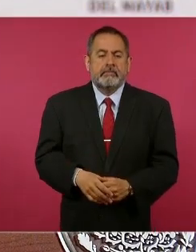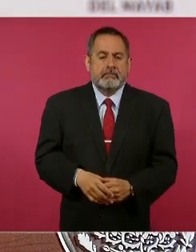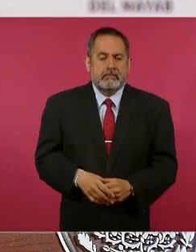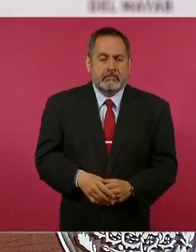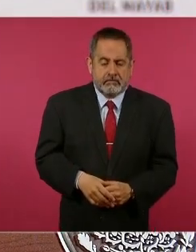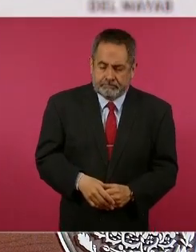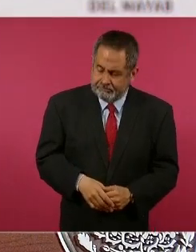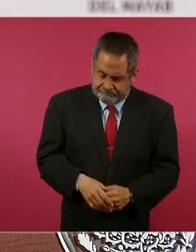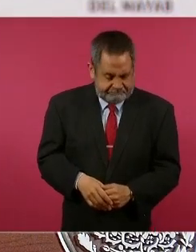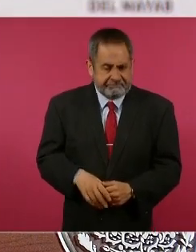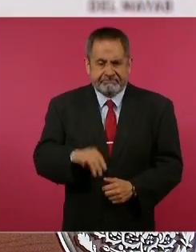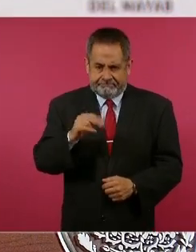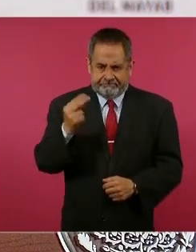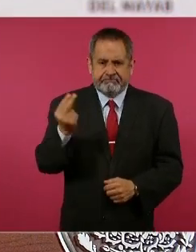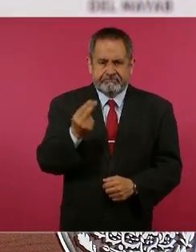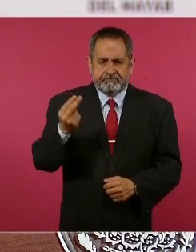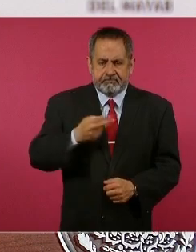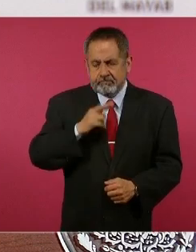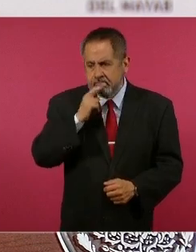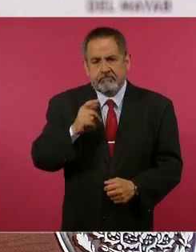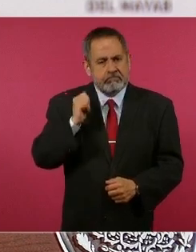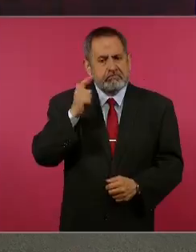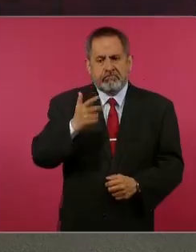Entonces, sí va a ser algo